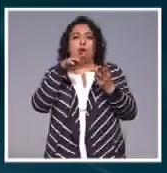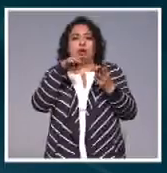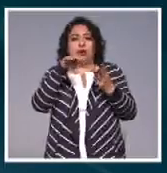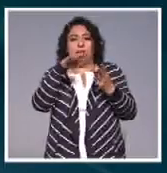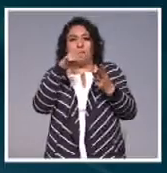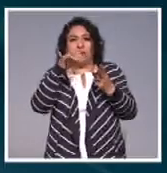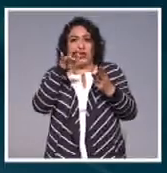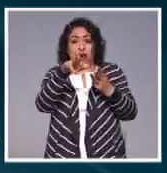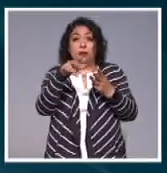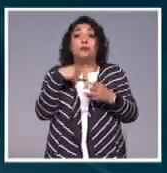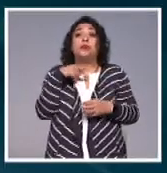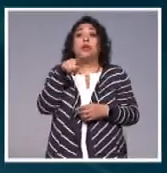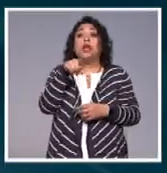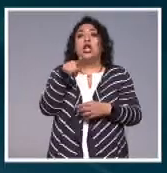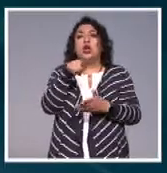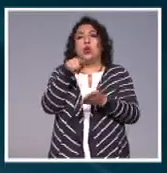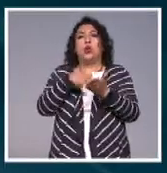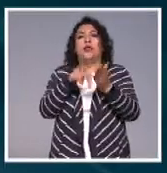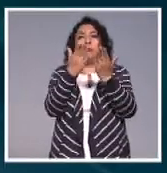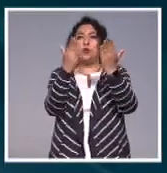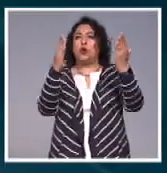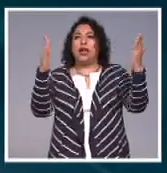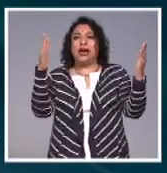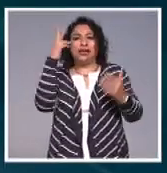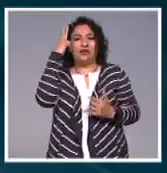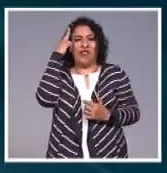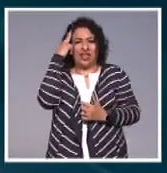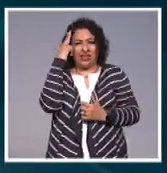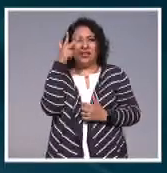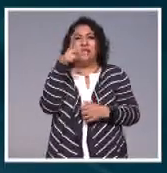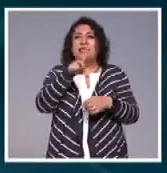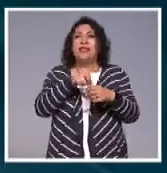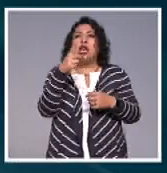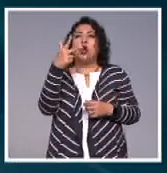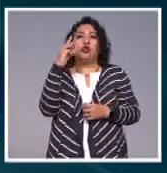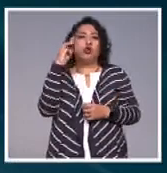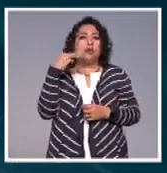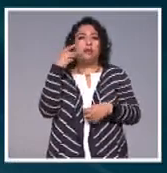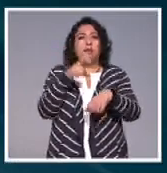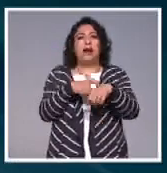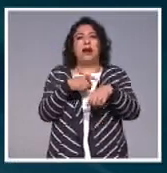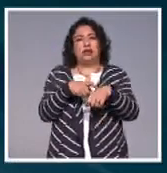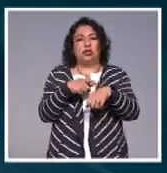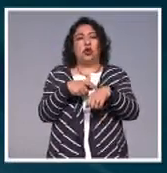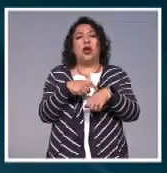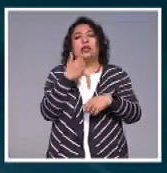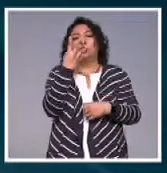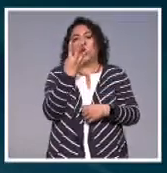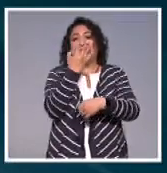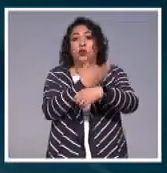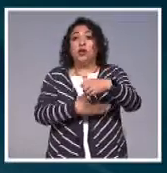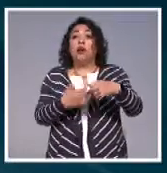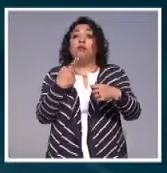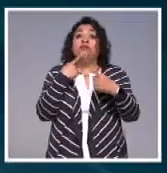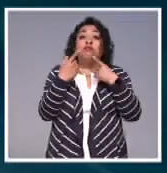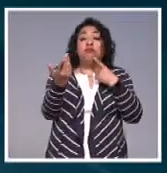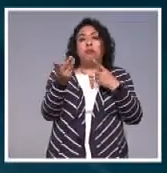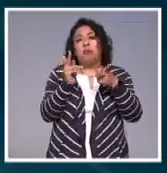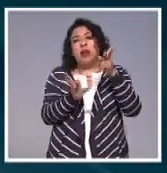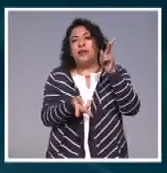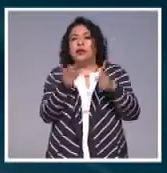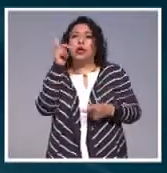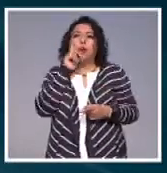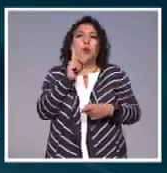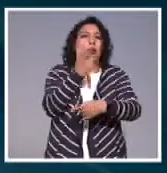Mayer. Mientras, en la zona de murales del Palacio de Bellas Artes, el 8 de marzo a las 16 horas, se realizará la charla Mujeres